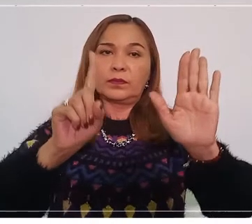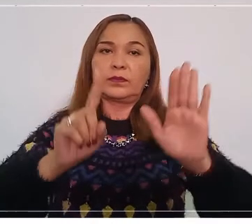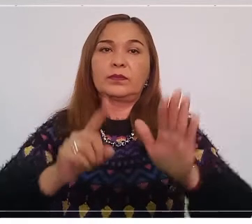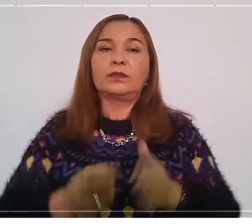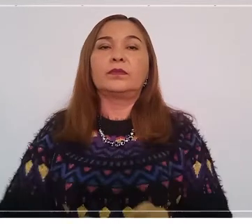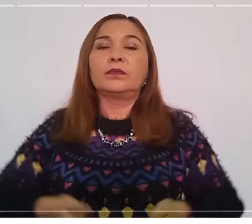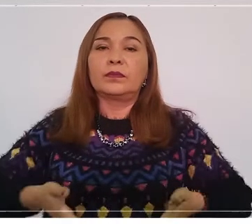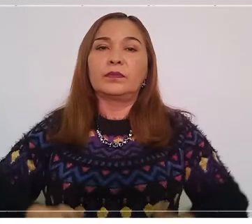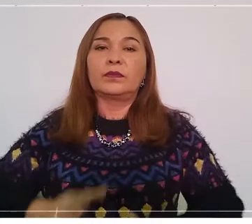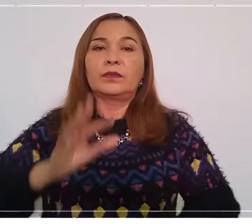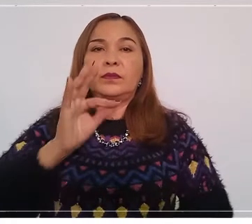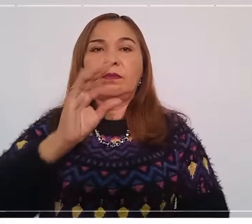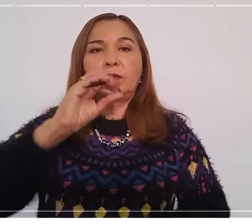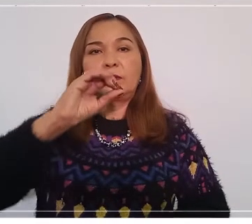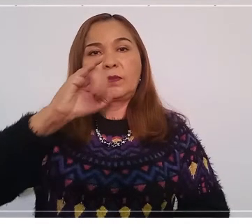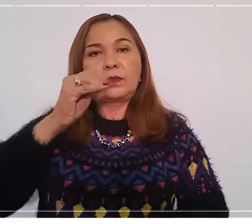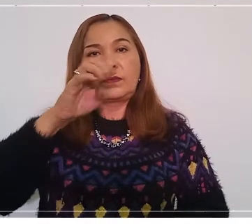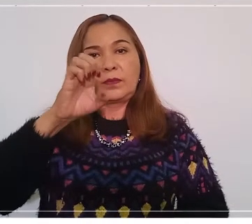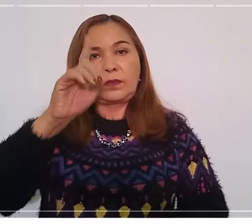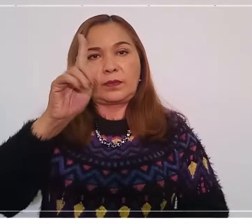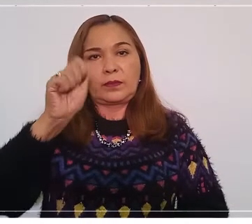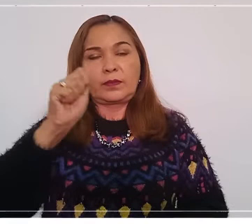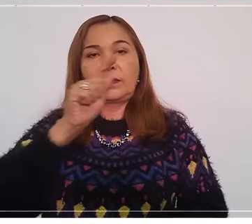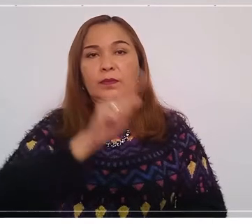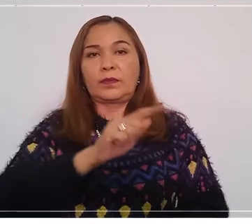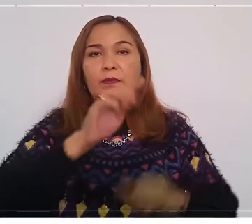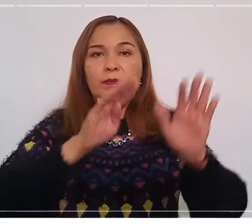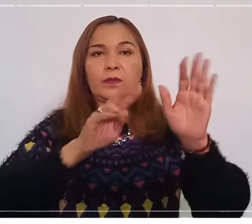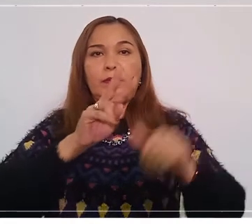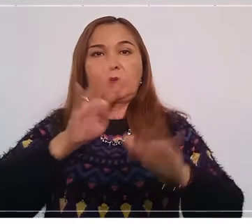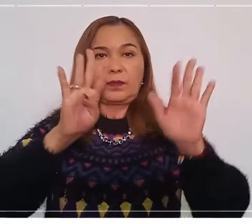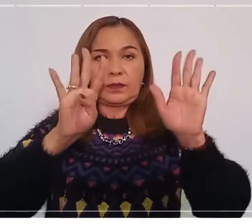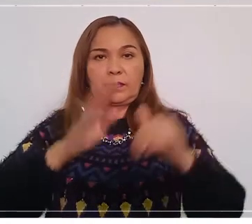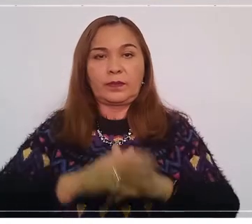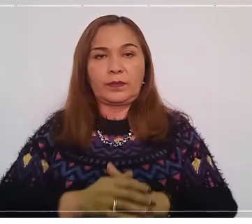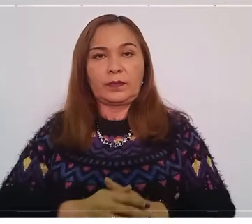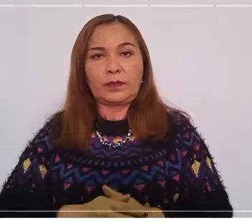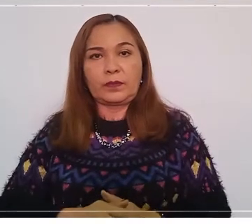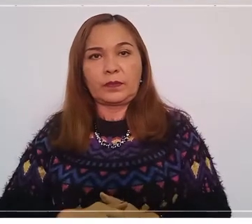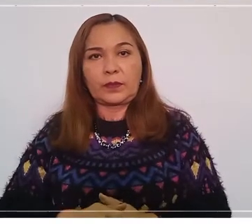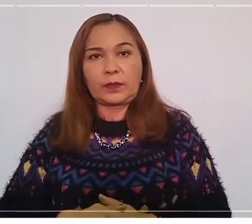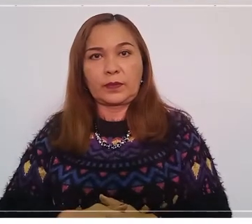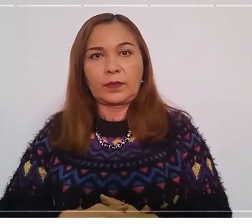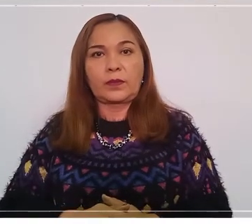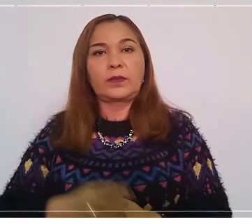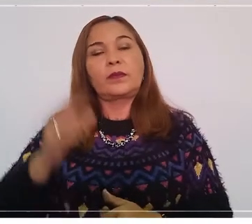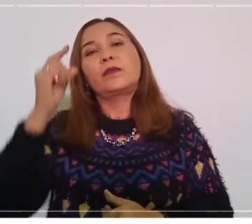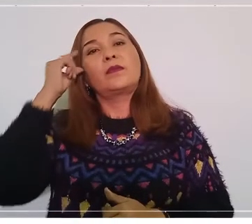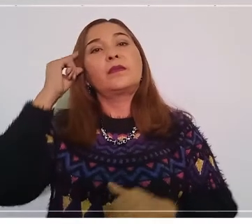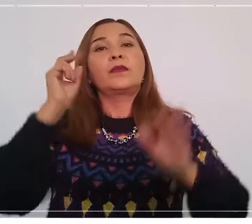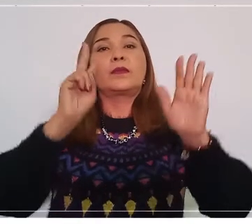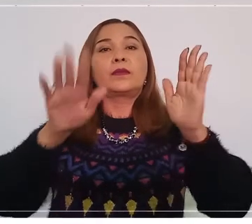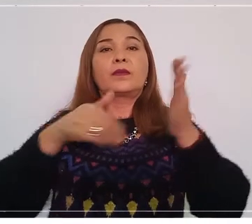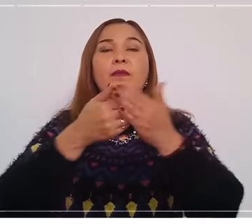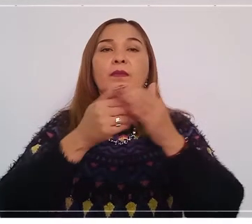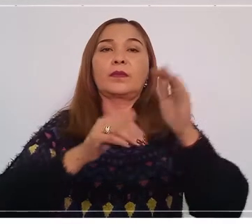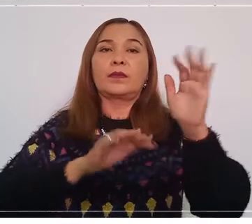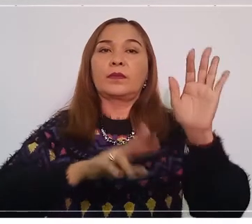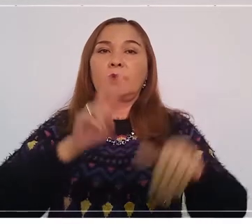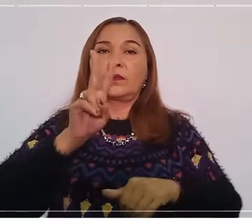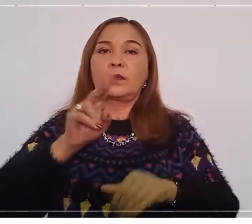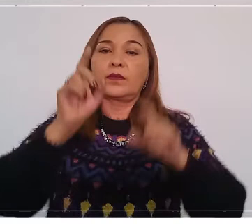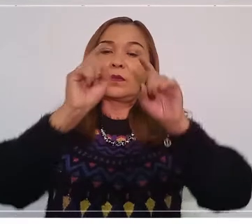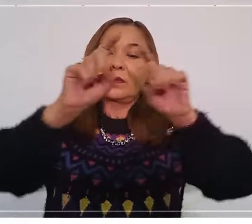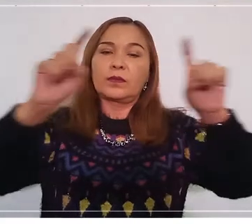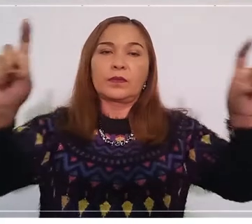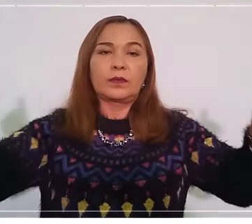natalicio de fabricio ojeda 1929 del día 7 al 12